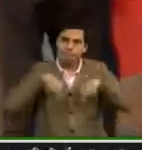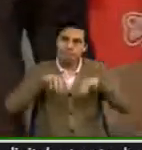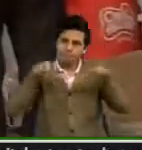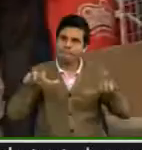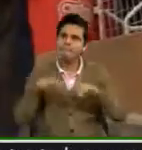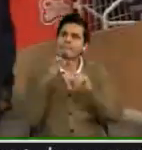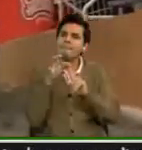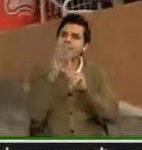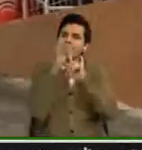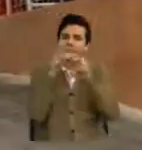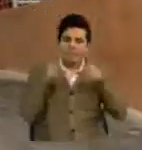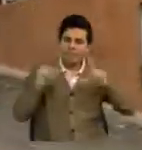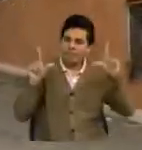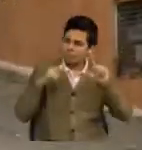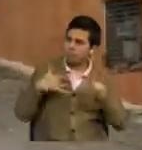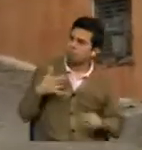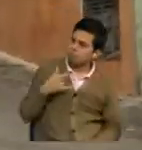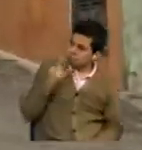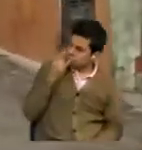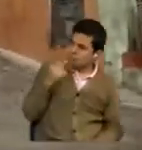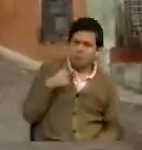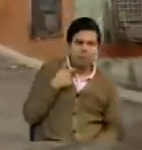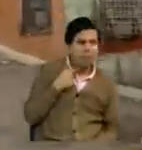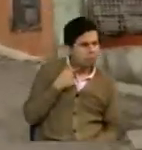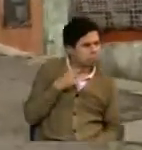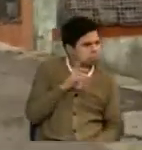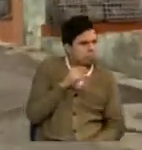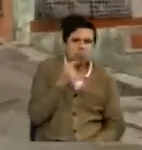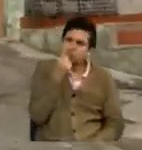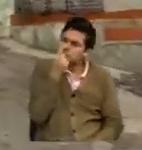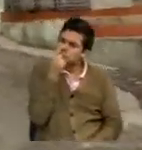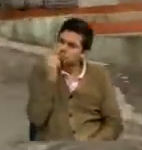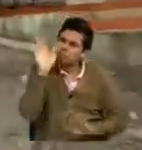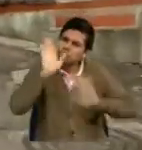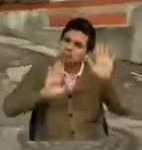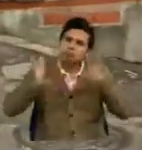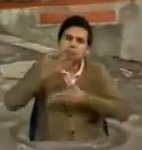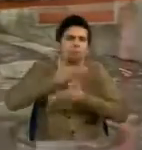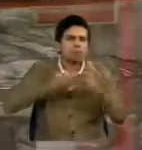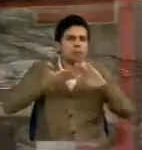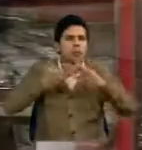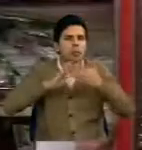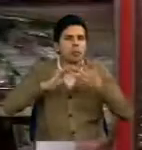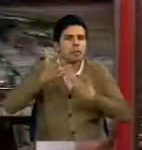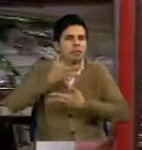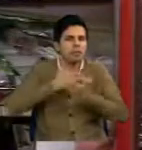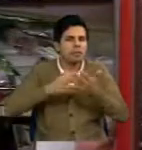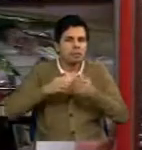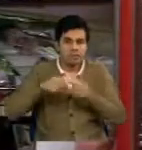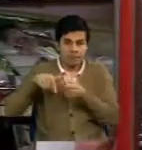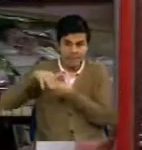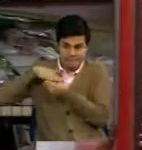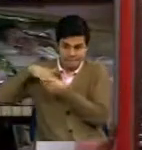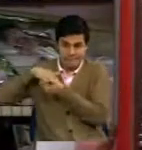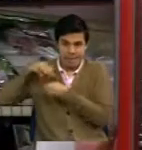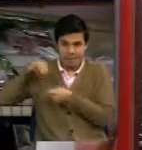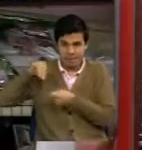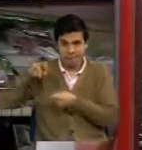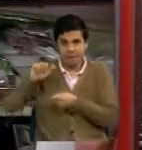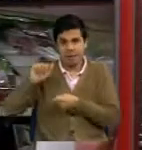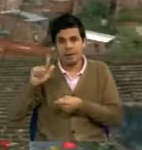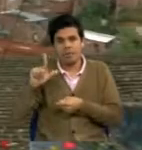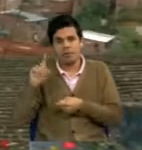uno de nuestros televidentes como una apuesta adicional para estimular la participación comunitaria, porque desde el barrio es donde se